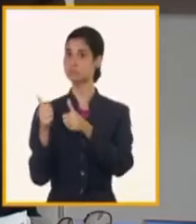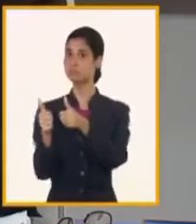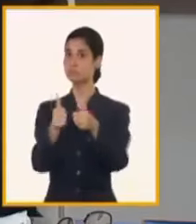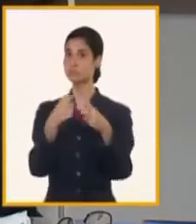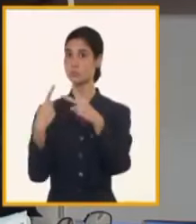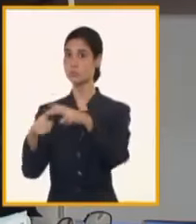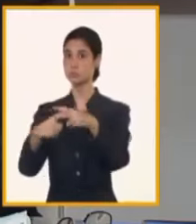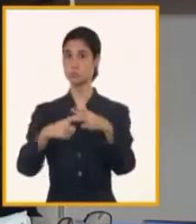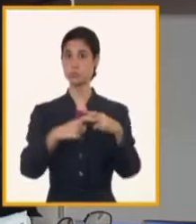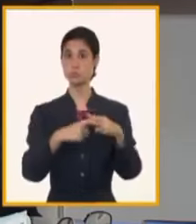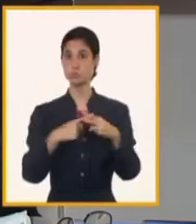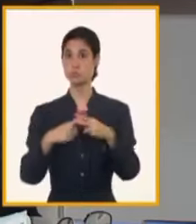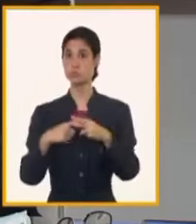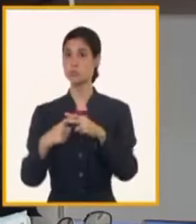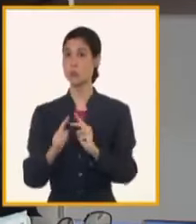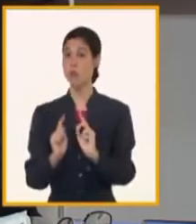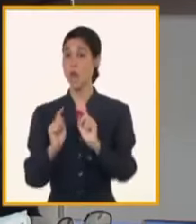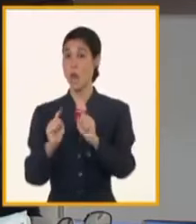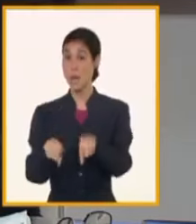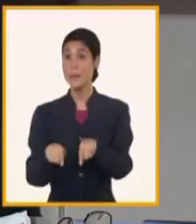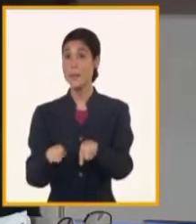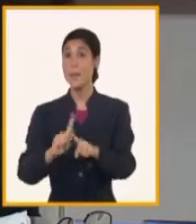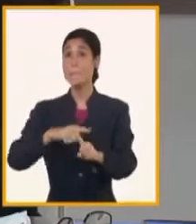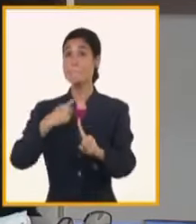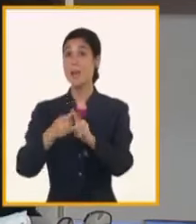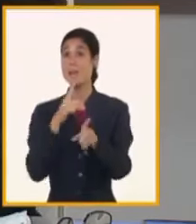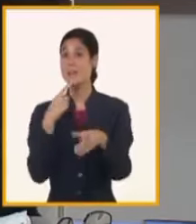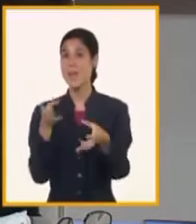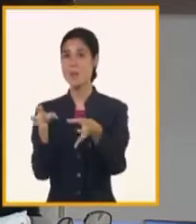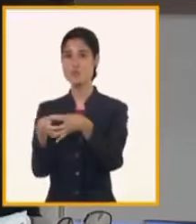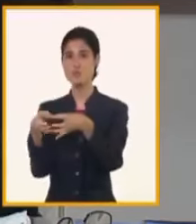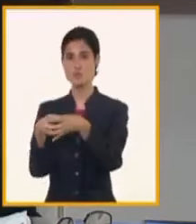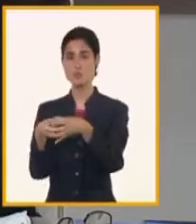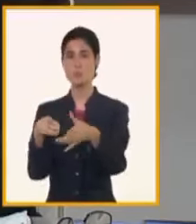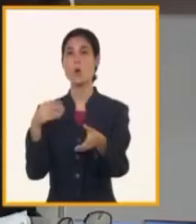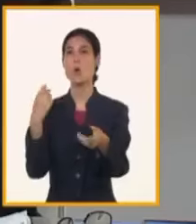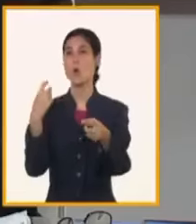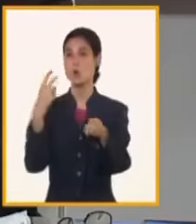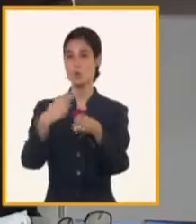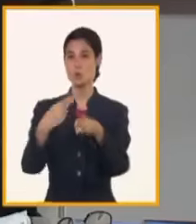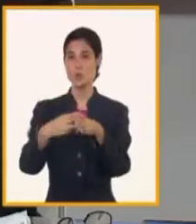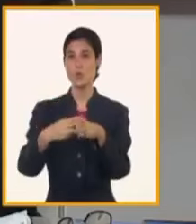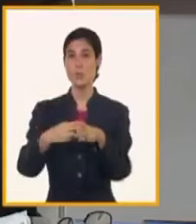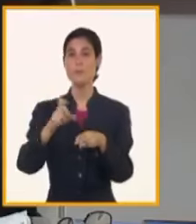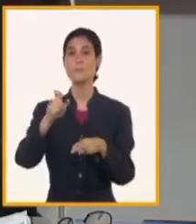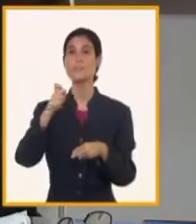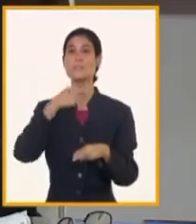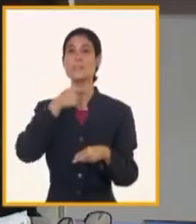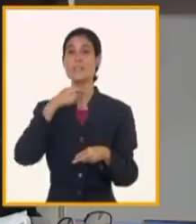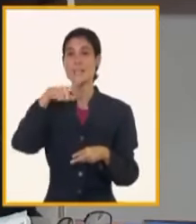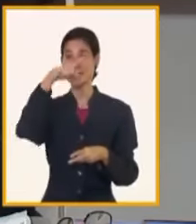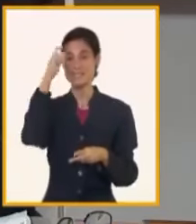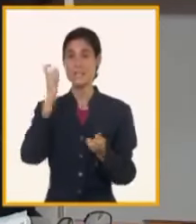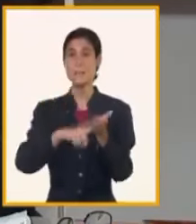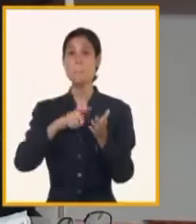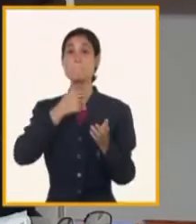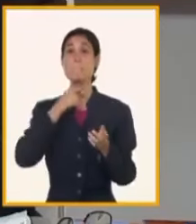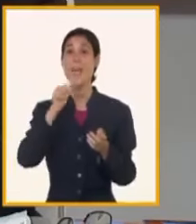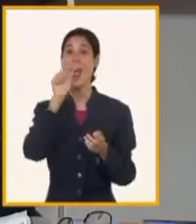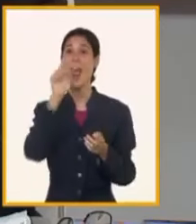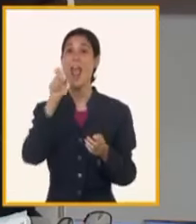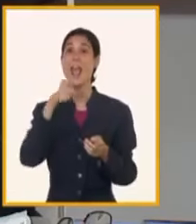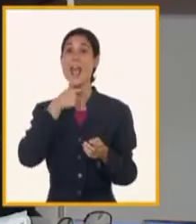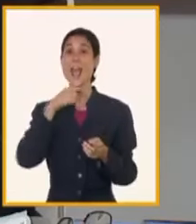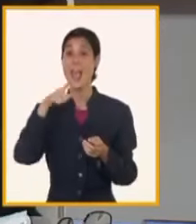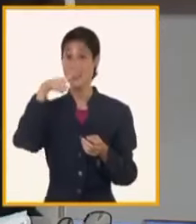nosotros tenemos en el país y los mejores cuerpos técnicos que nosotros tenemos en el pa ahí las mayores experiencias y las mayores disciplinas tecnológicas que nosotros